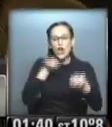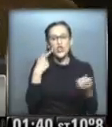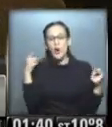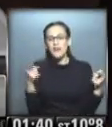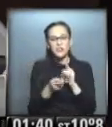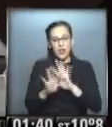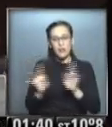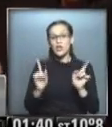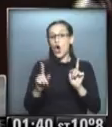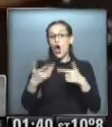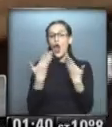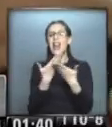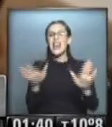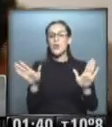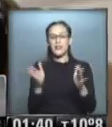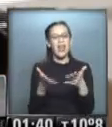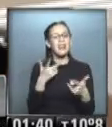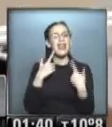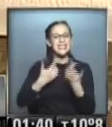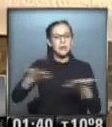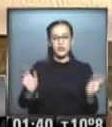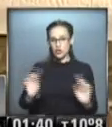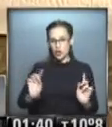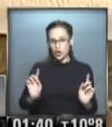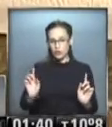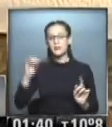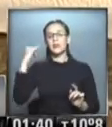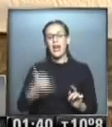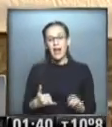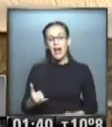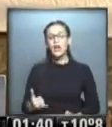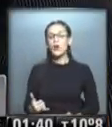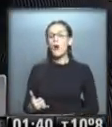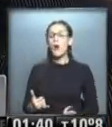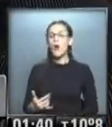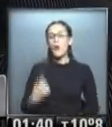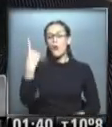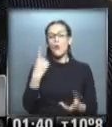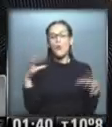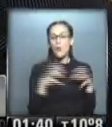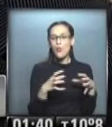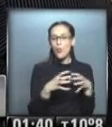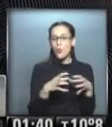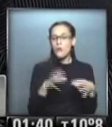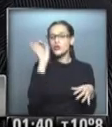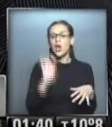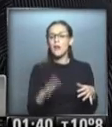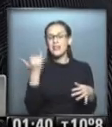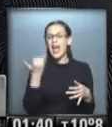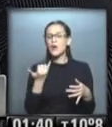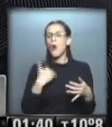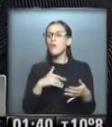en juego la libertad de expresión. Hay un monopolio que detenta la capacidad de paralizar una